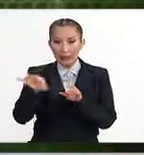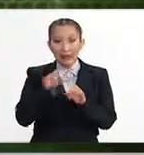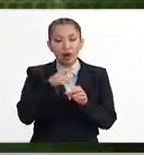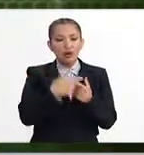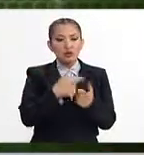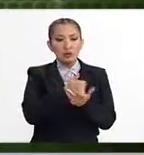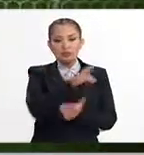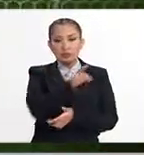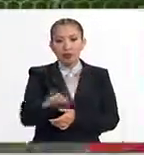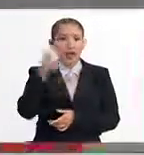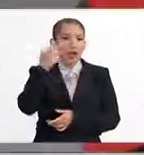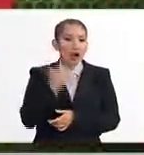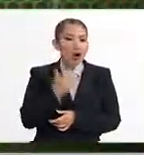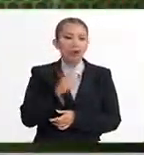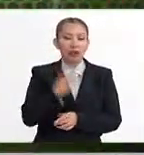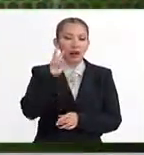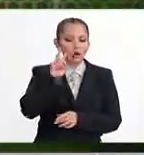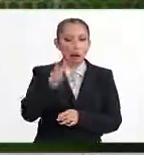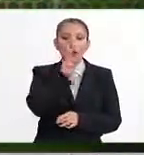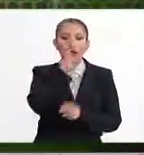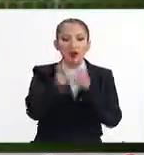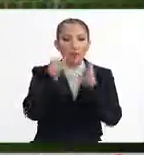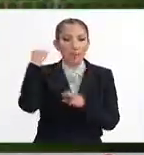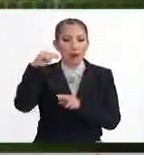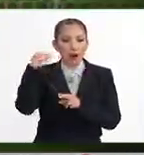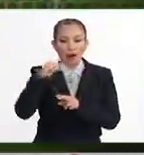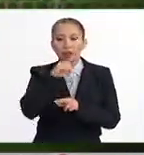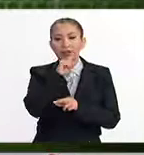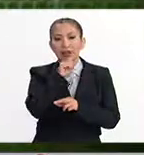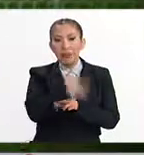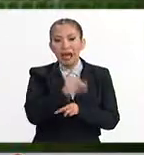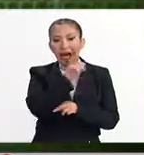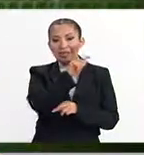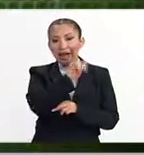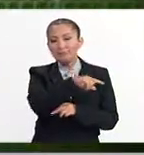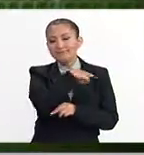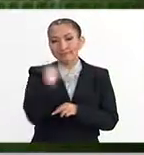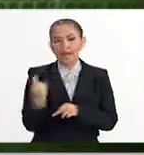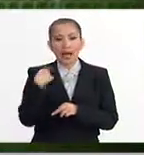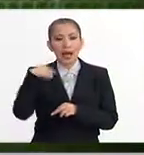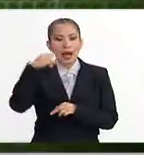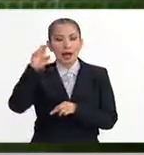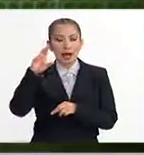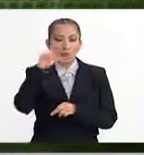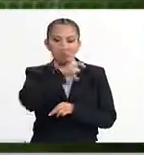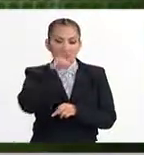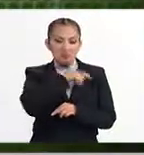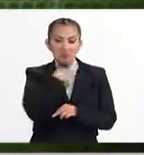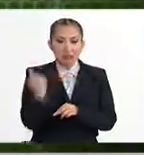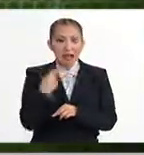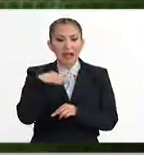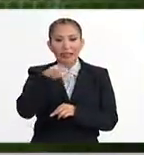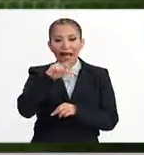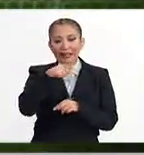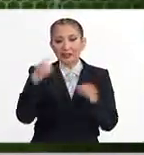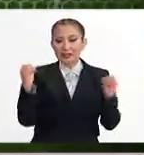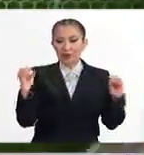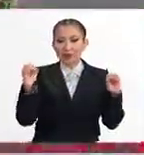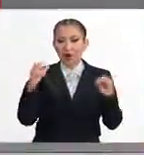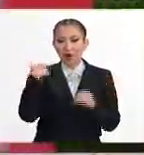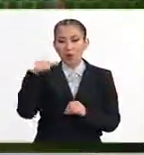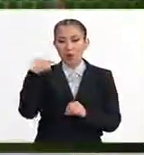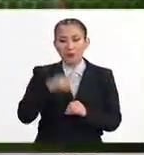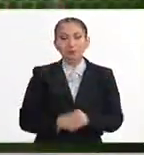Azul vence 2-1 a León. Ya habíamos visto el resultado de Morelia. Por supuesto, Atlas que perdió, América también, y Necaxa que empata a 0 con